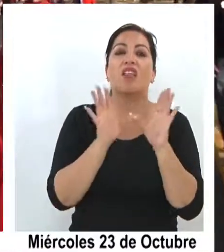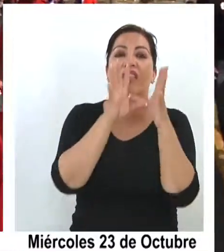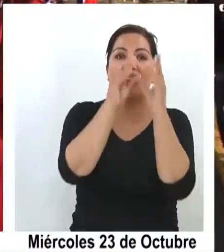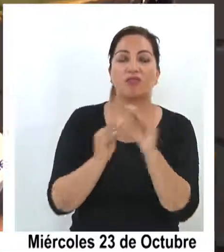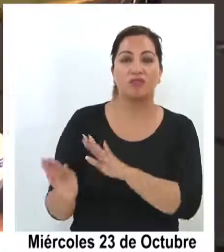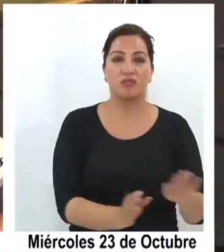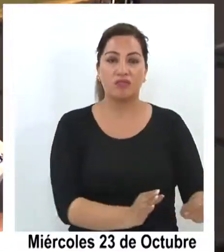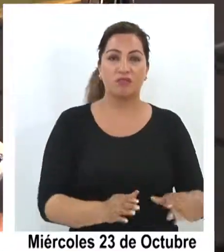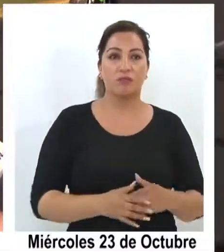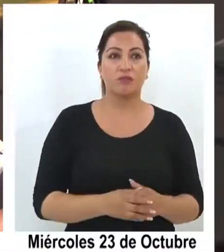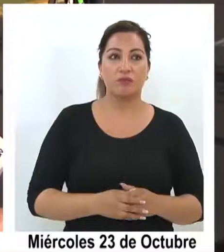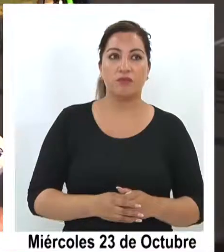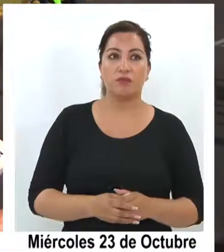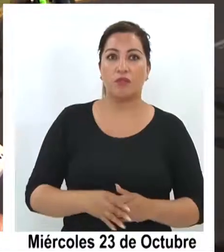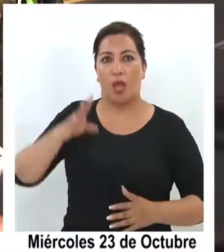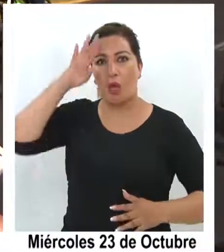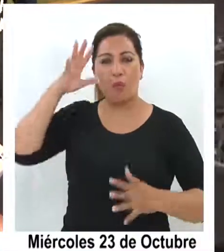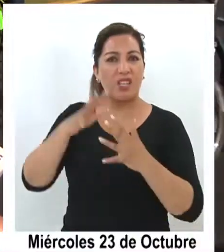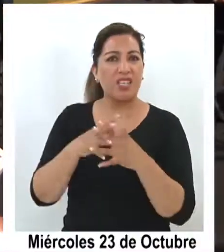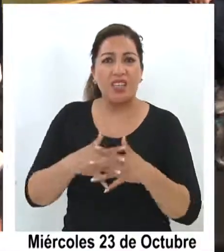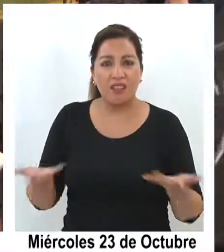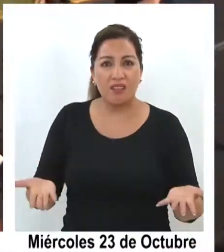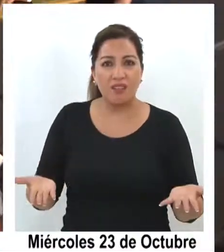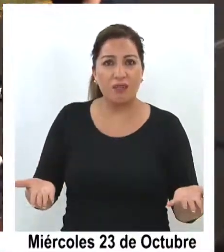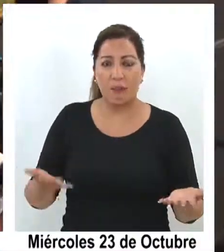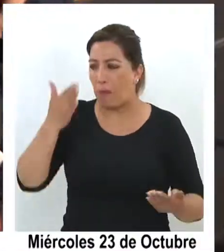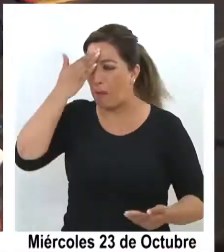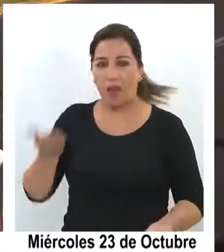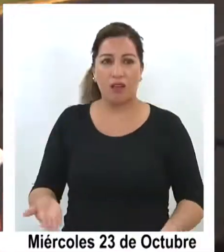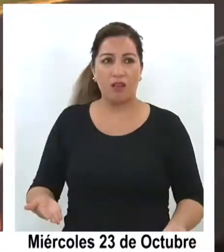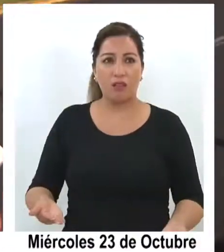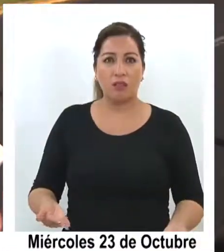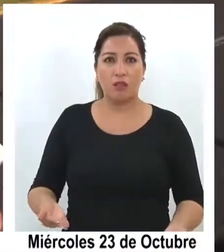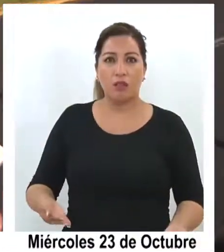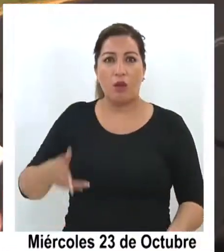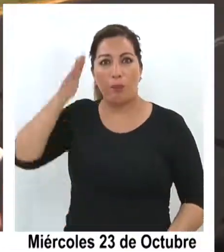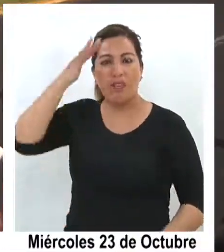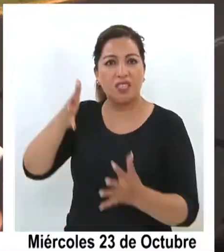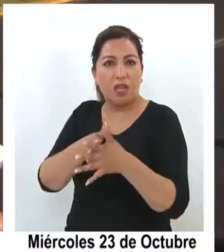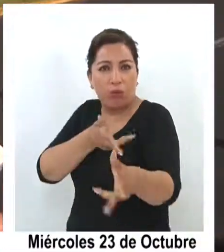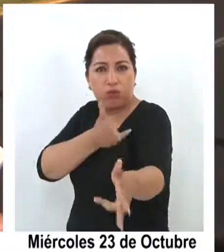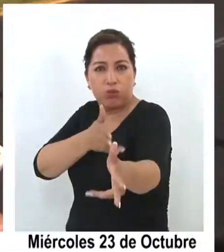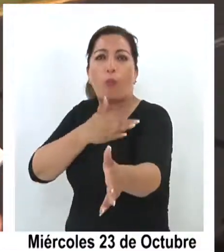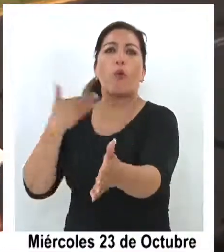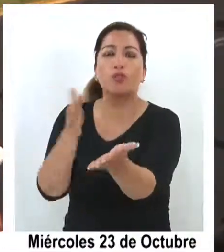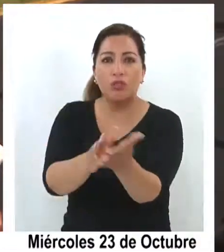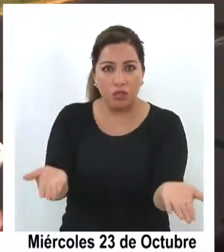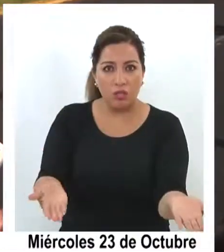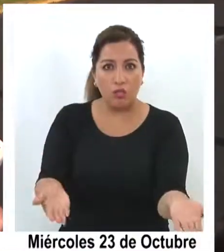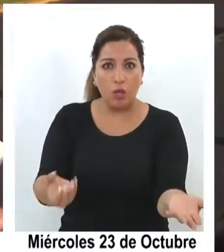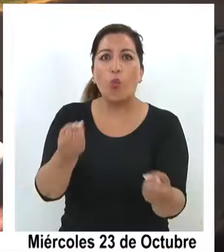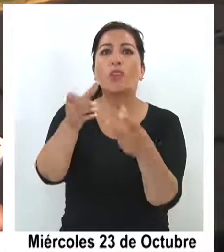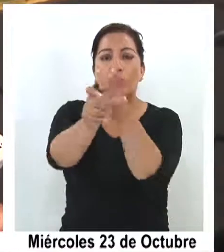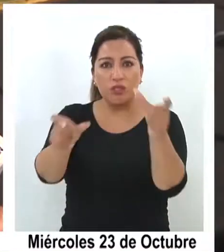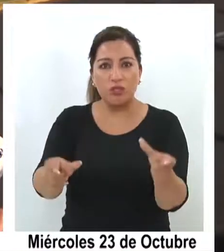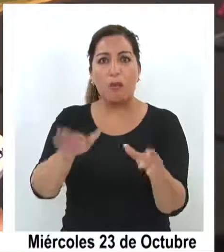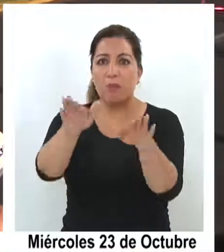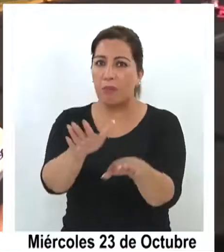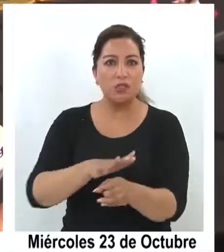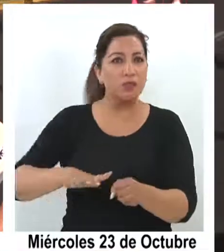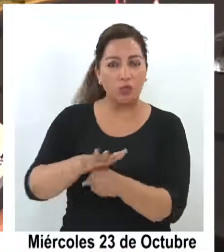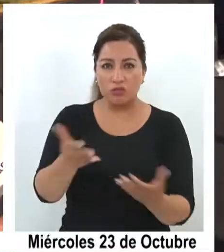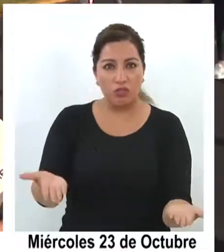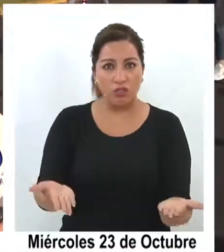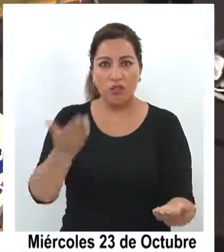a las 10 de la noche. Eso de que anden los militares está muy malo. Porque ya cuántos han matado, imagínense, cuántos más van a caer en esta